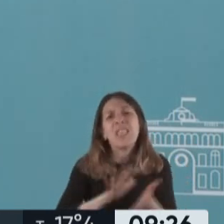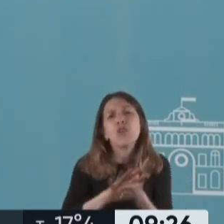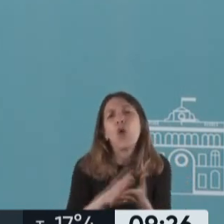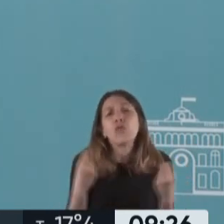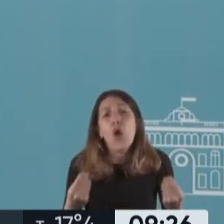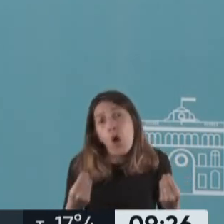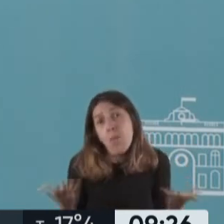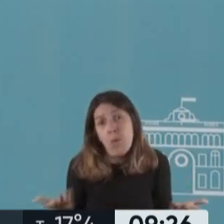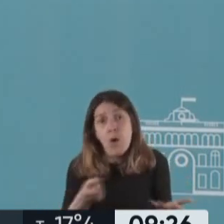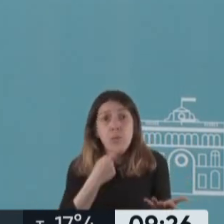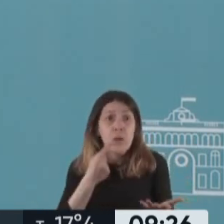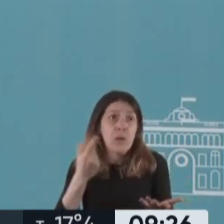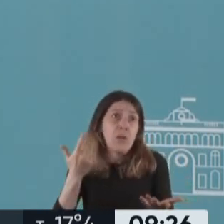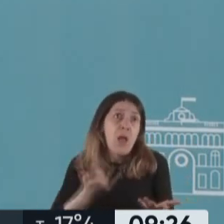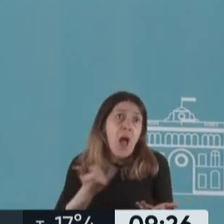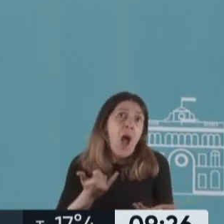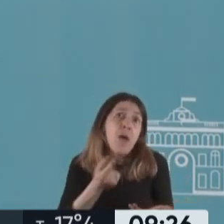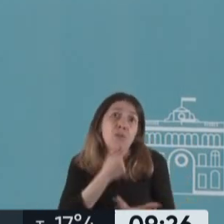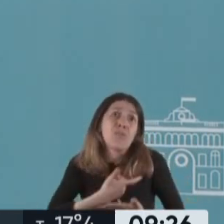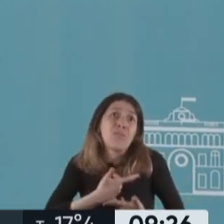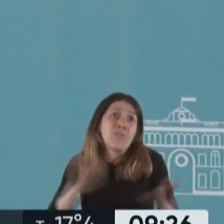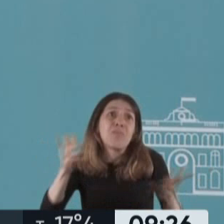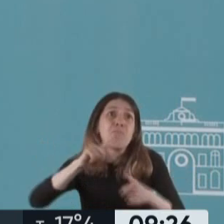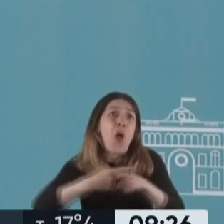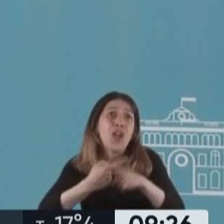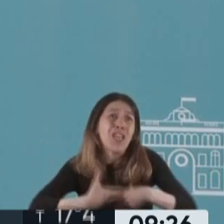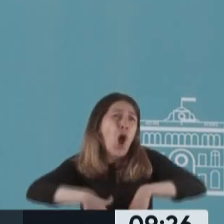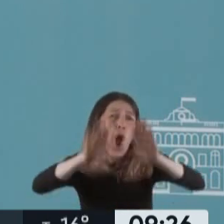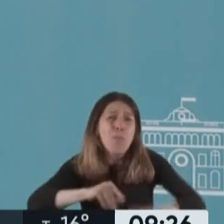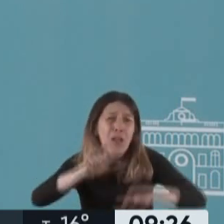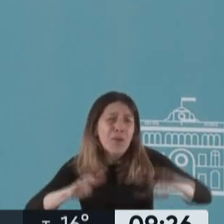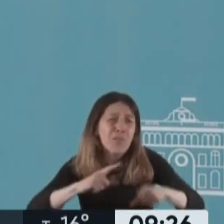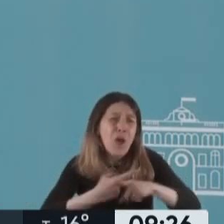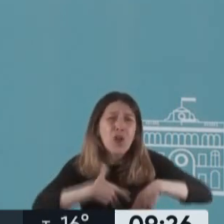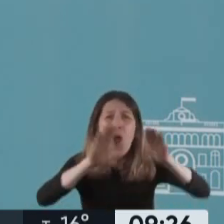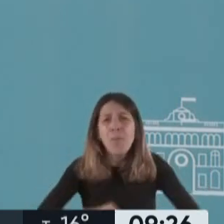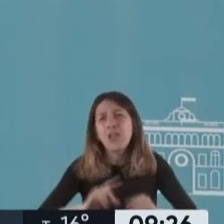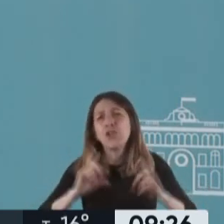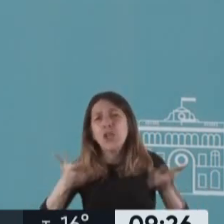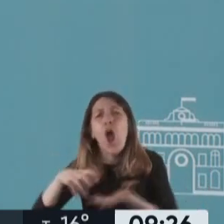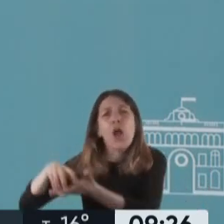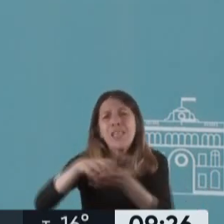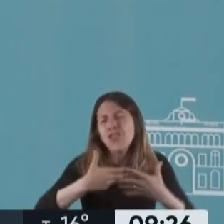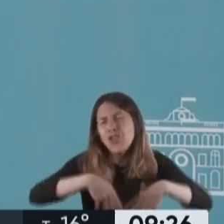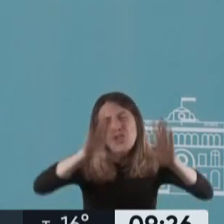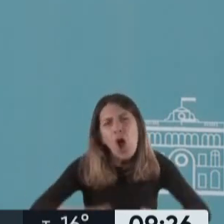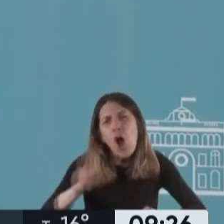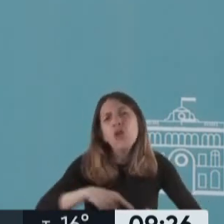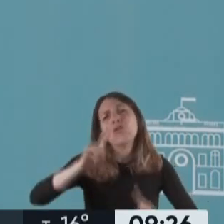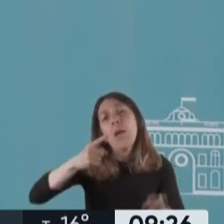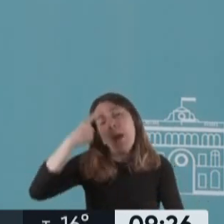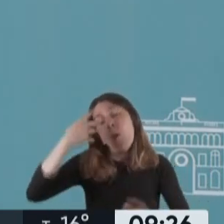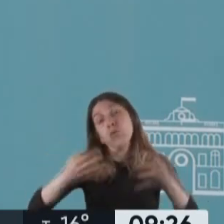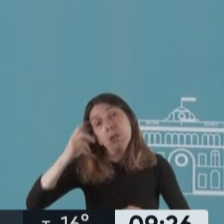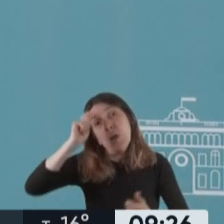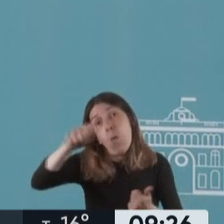cual está cuestionada, si se quiere, toda la dirigencia política, social, la justicia ni hablar